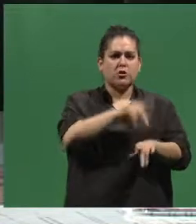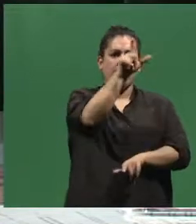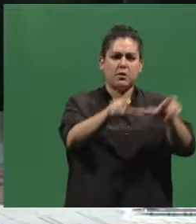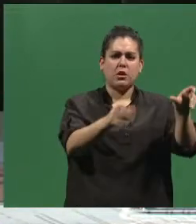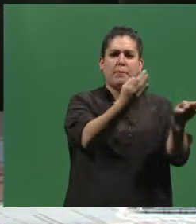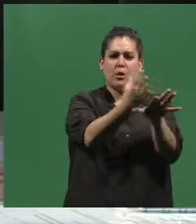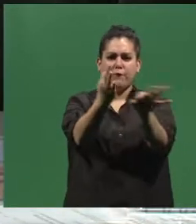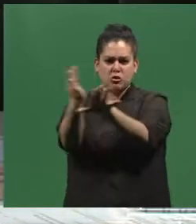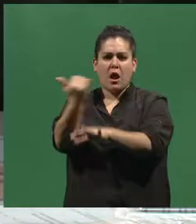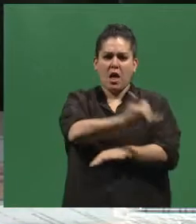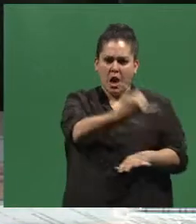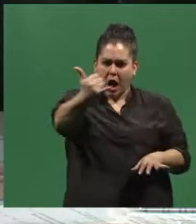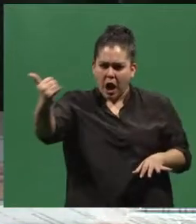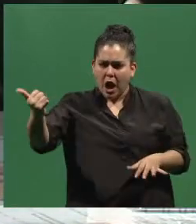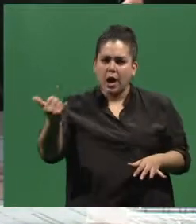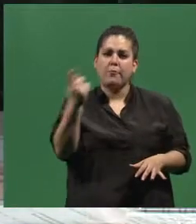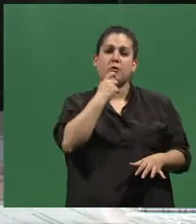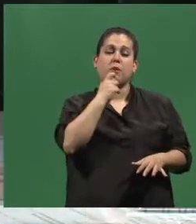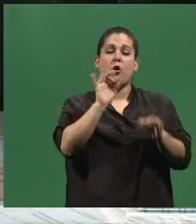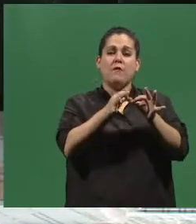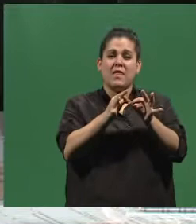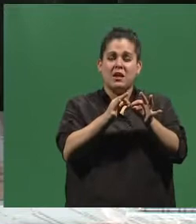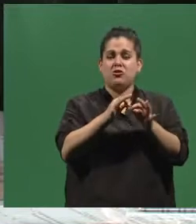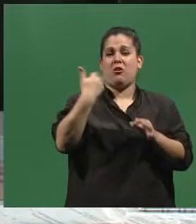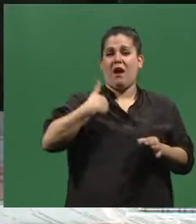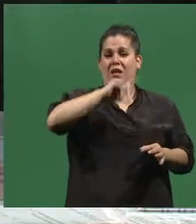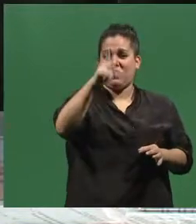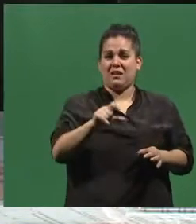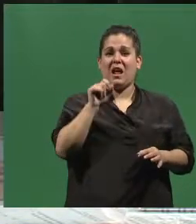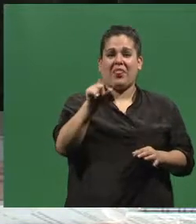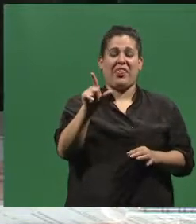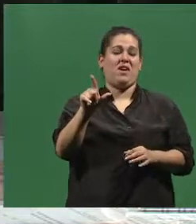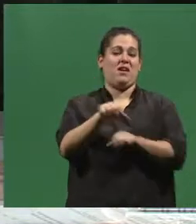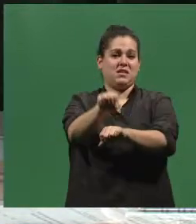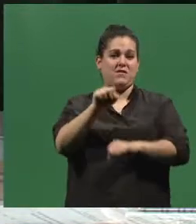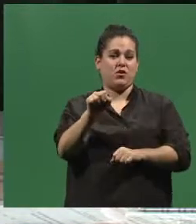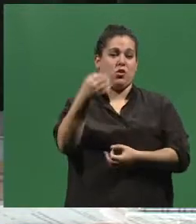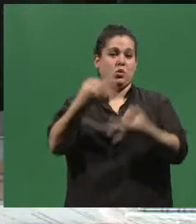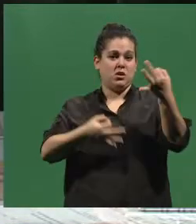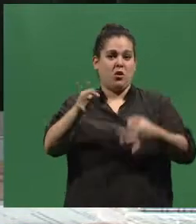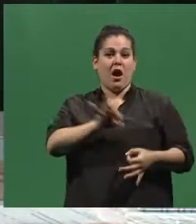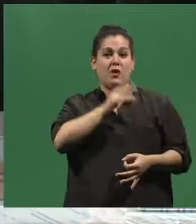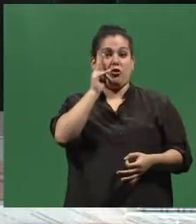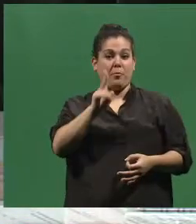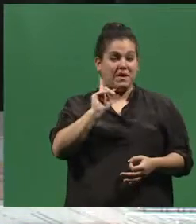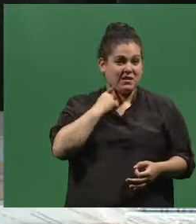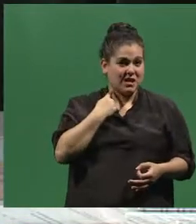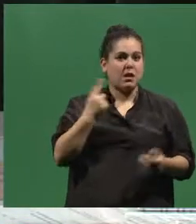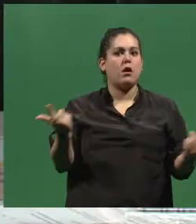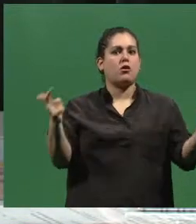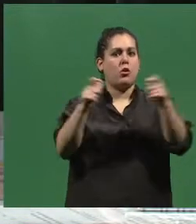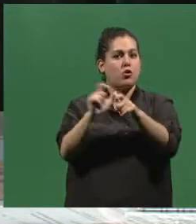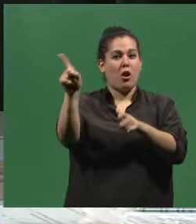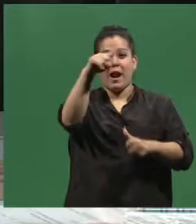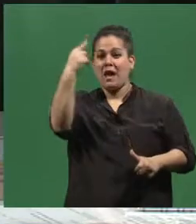vienen trabajando en esta temática. De hecho, la Federación Argentina de Graduados en Nutrición en el año 2013 realizó una reunión